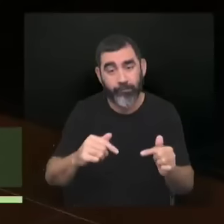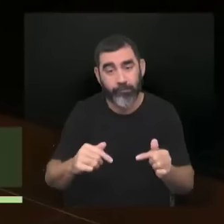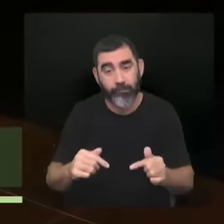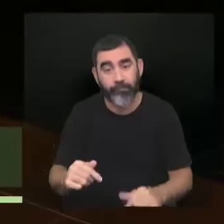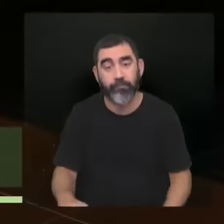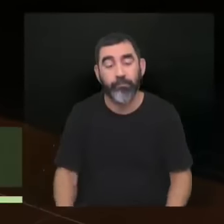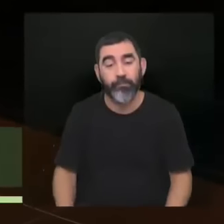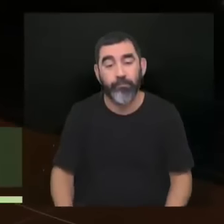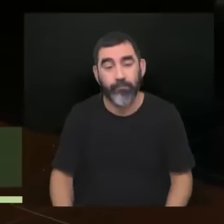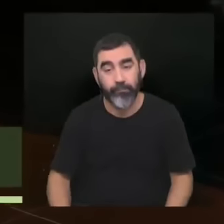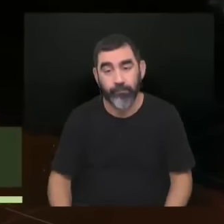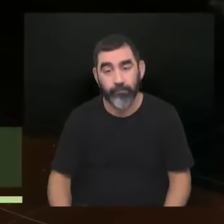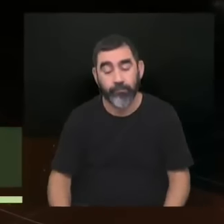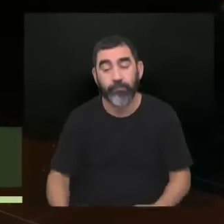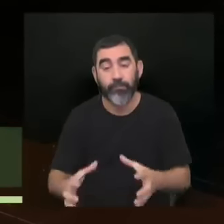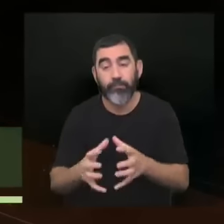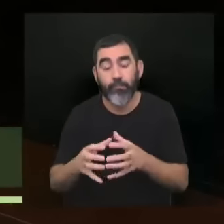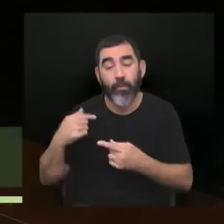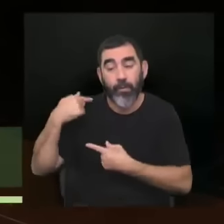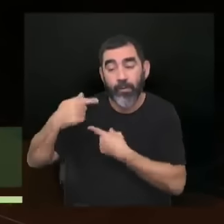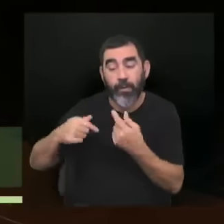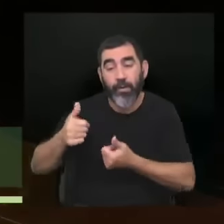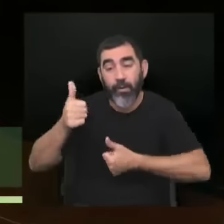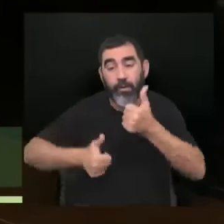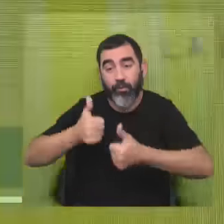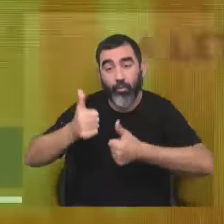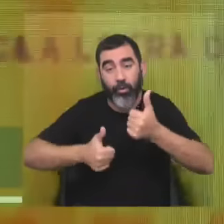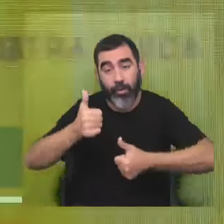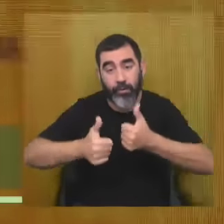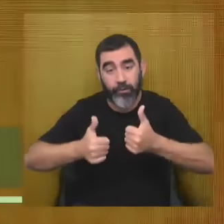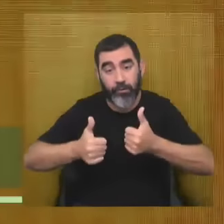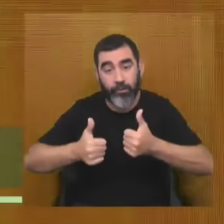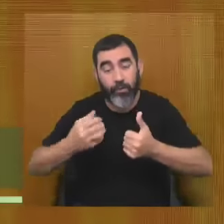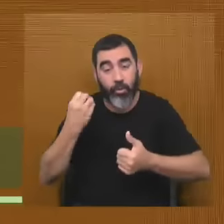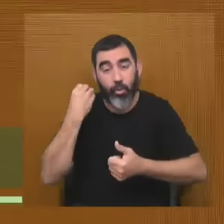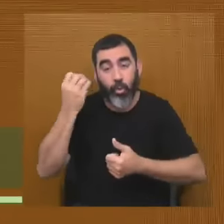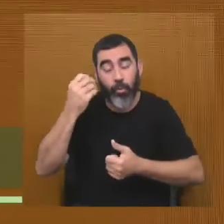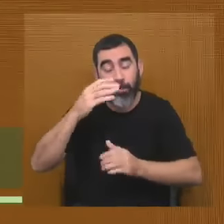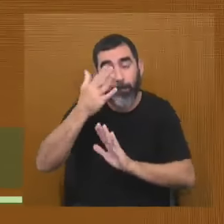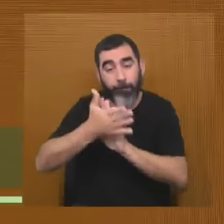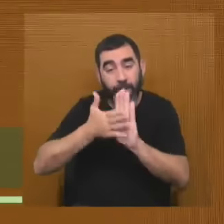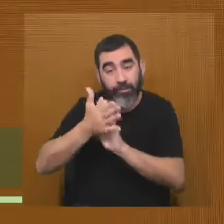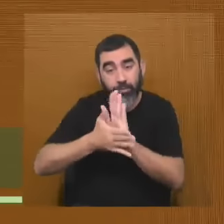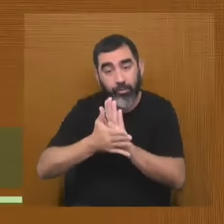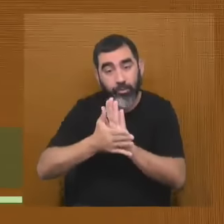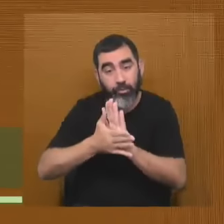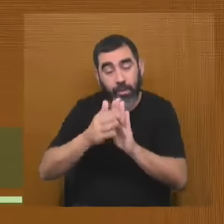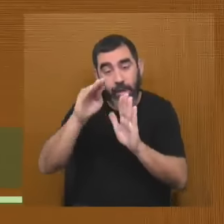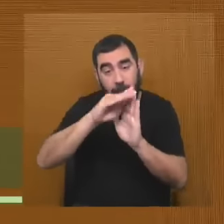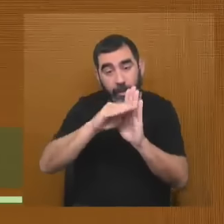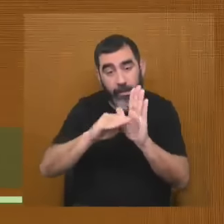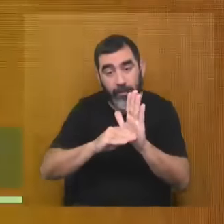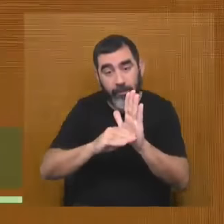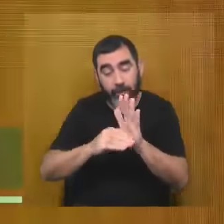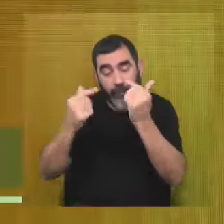es un punto importante que es los partidos tradicionales disputan sus lugares en la convención nacional o sea los lugares de las listas tienen un